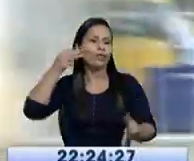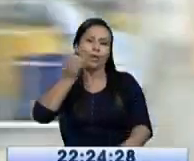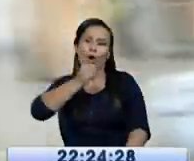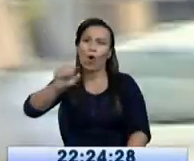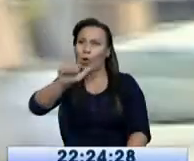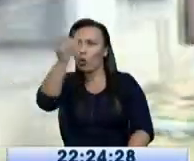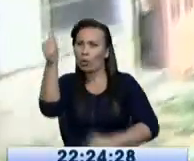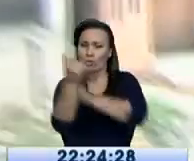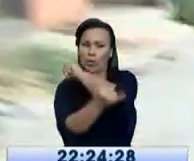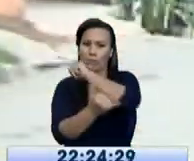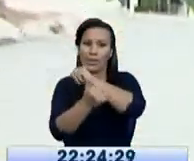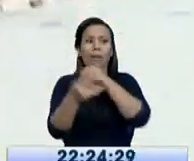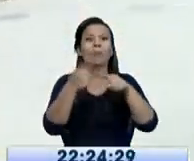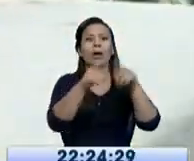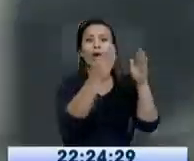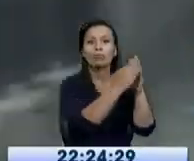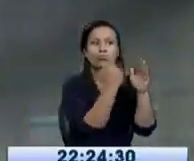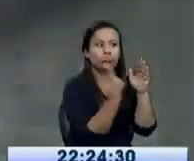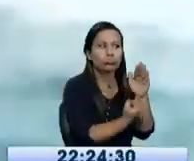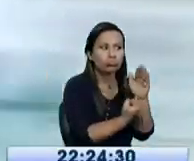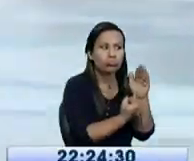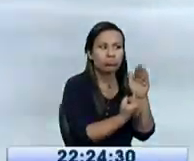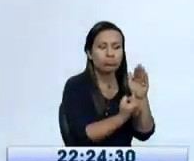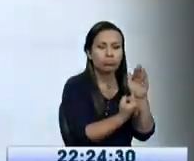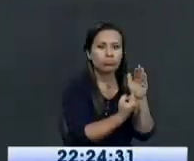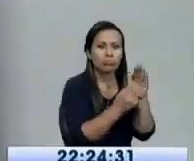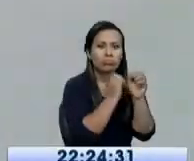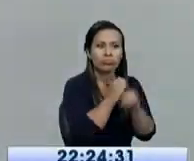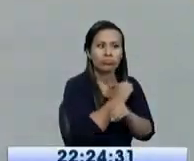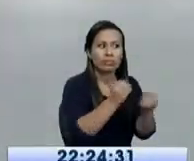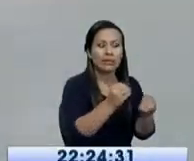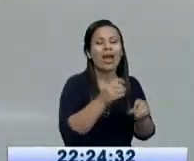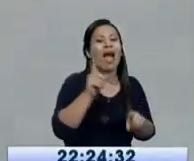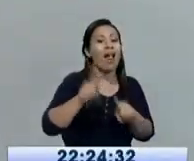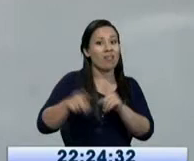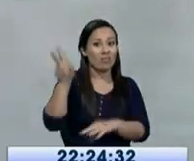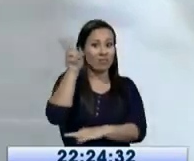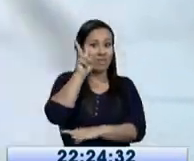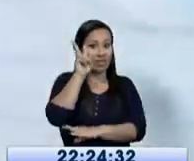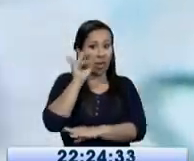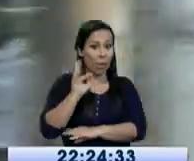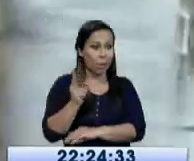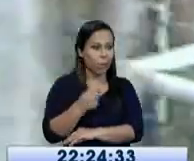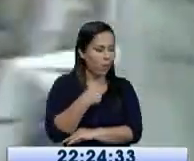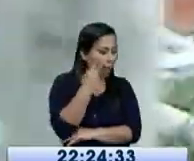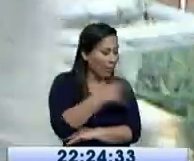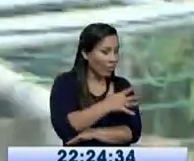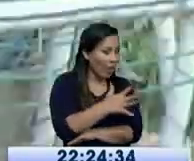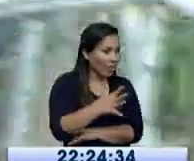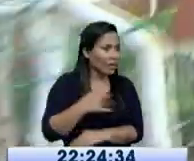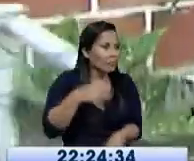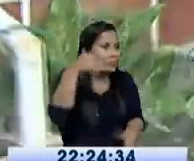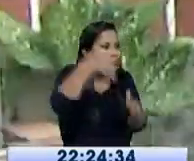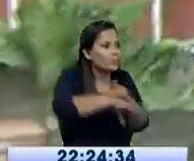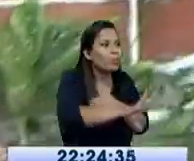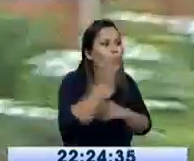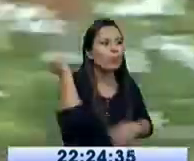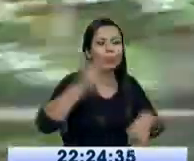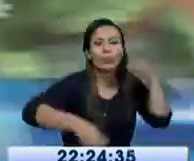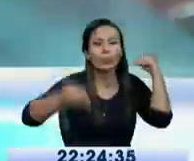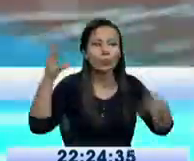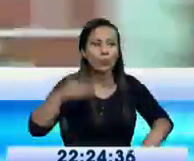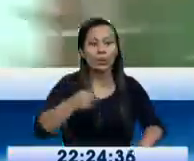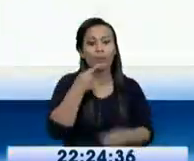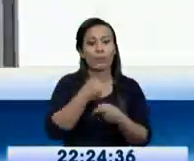viviendas quedan solas y en algunas ocasiones los delincuentes aprovechan estos feriados para hacer de las suyas. Por